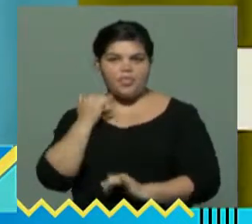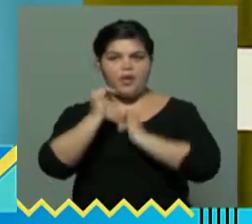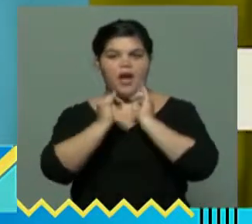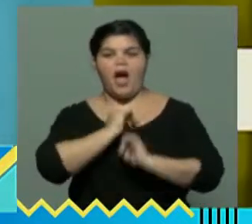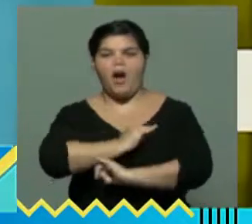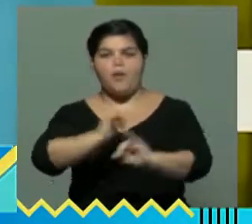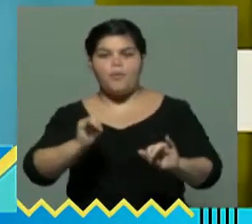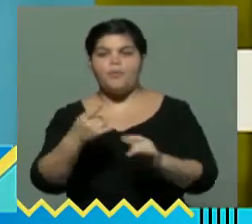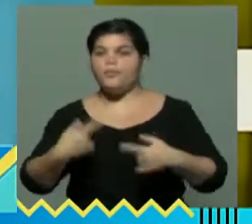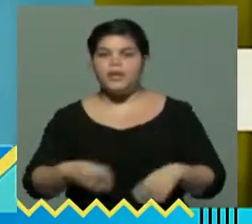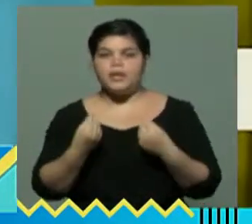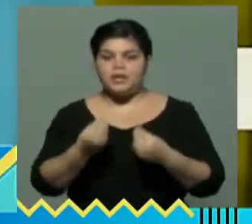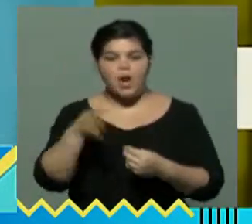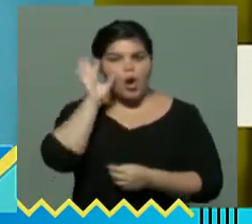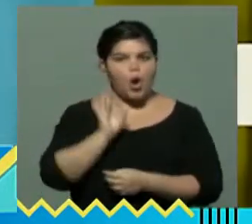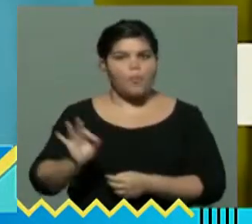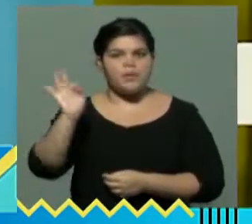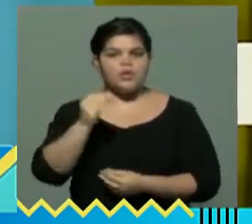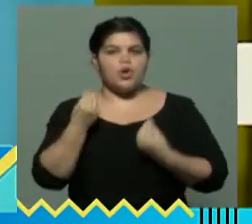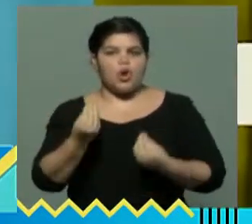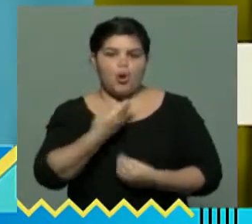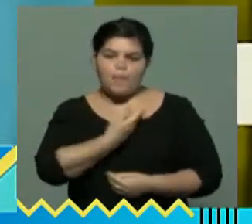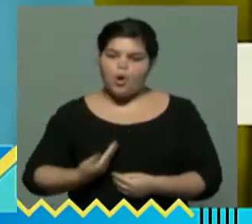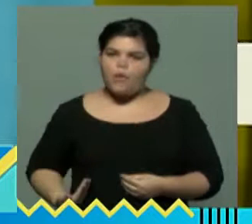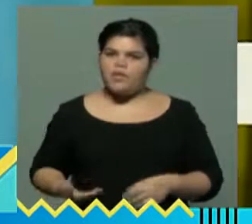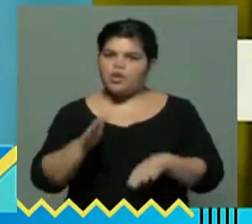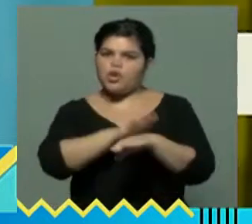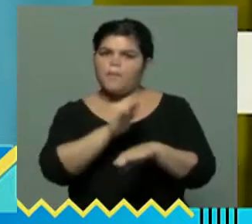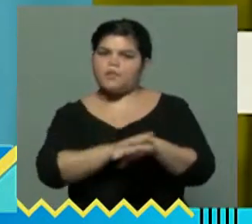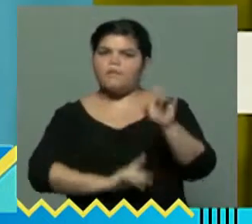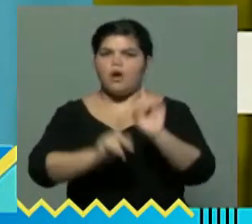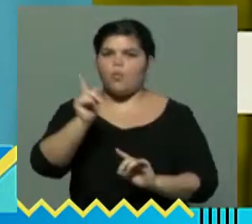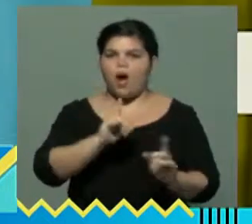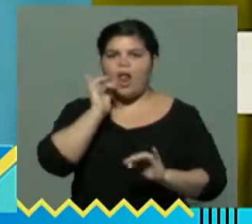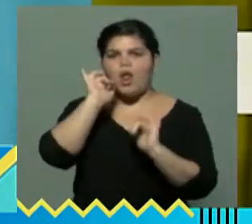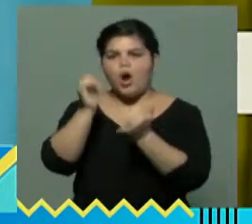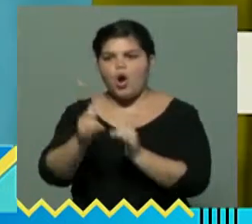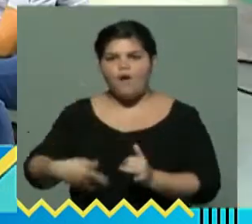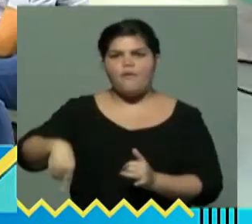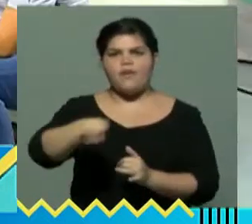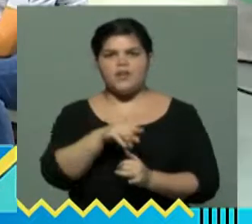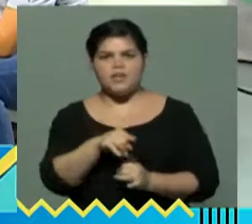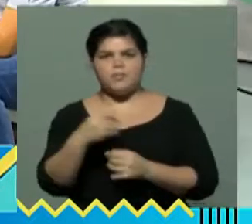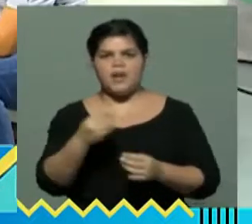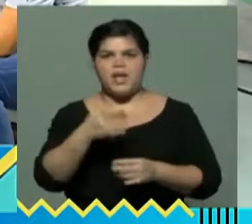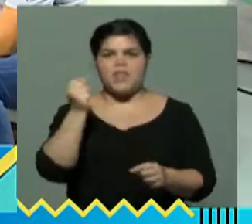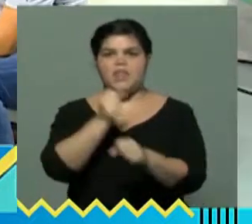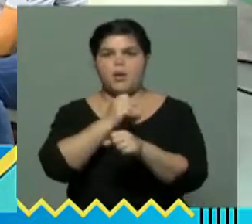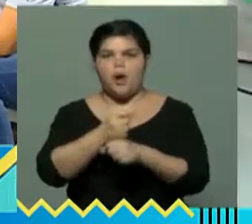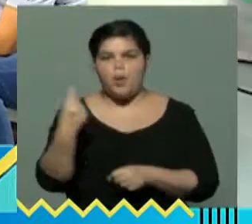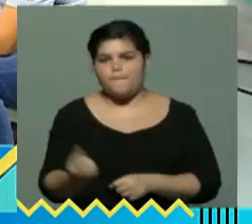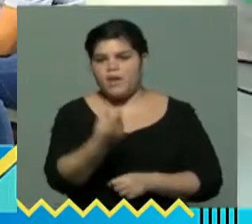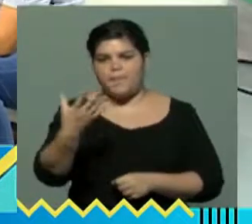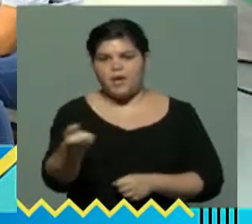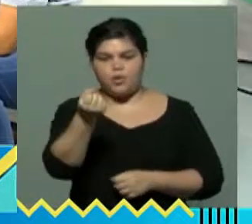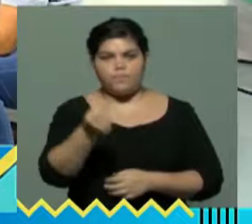saber su opinión acerca de cuál es el rol del Estado para con los jóvenes al momento de llegar a un primer empleo. No, bueno, el